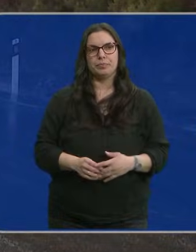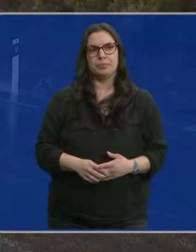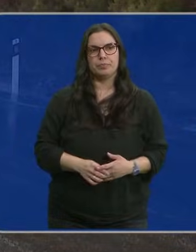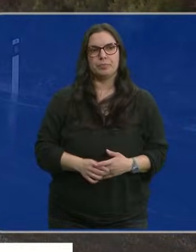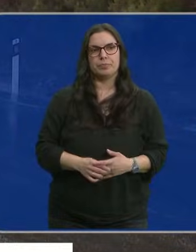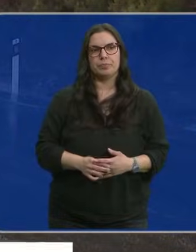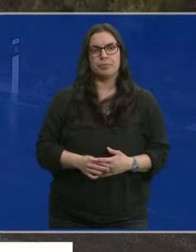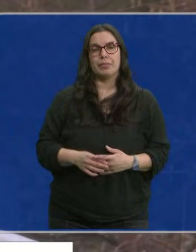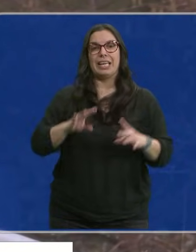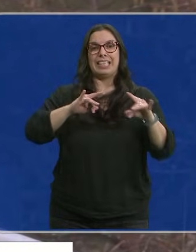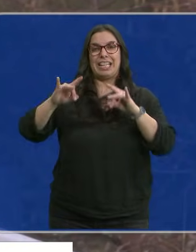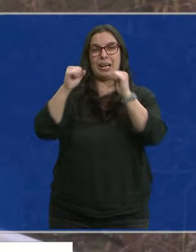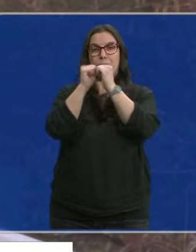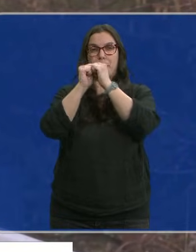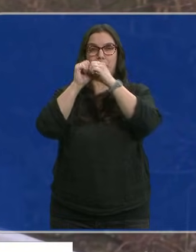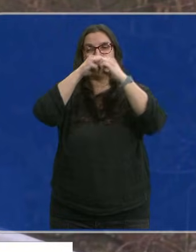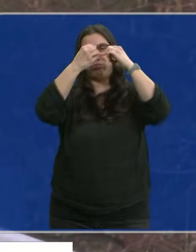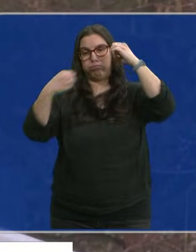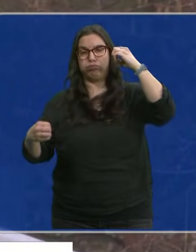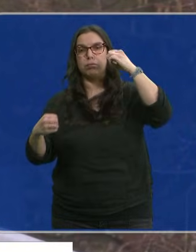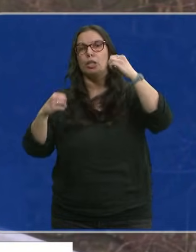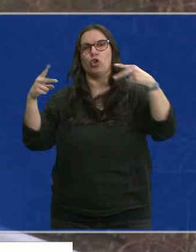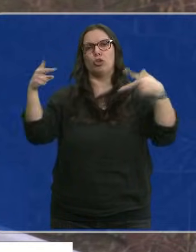Un desprendimiento de tierra y rocas ocupa los 2